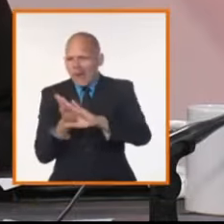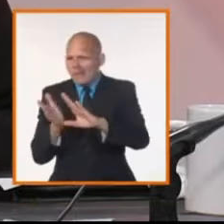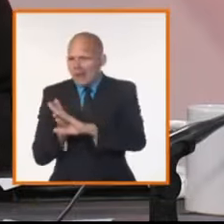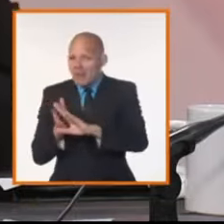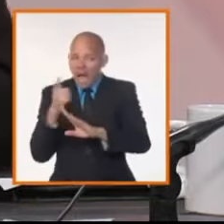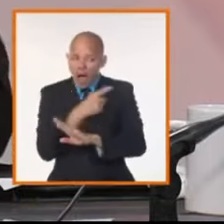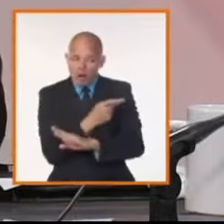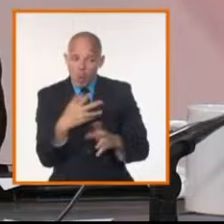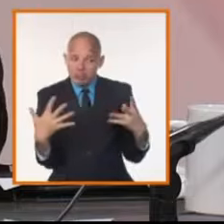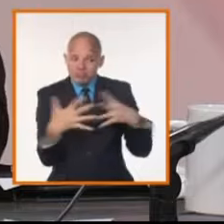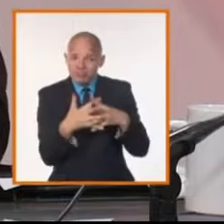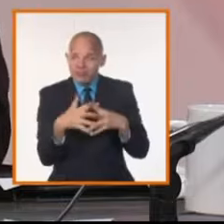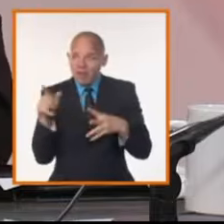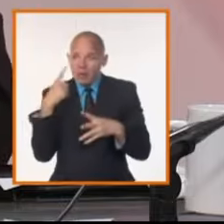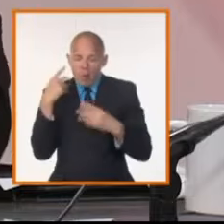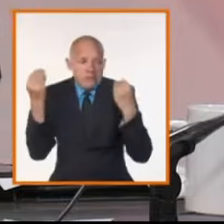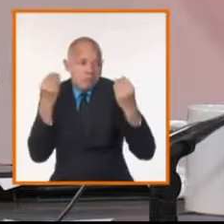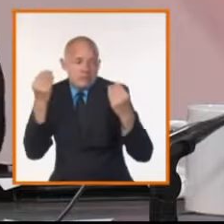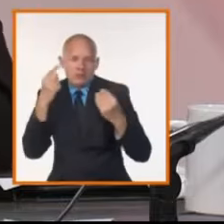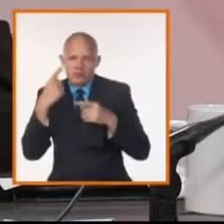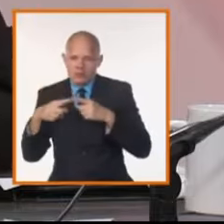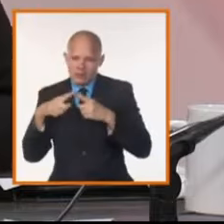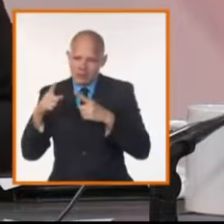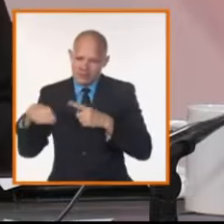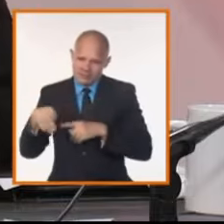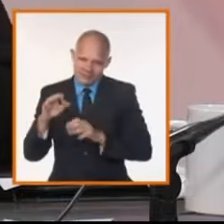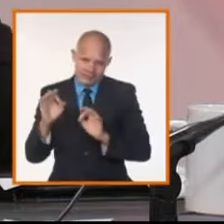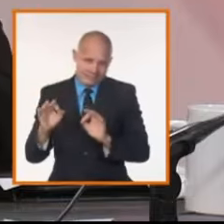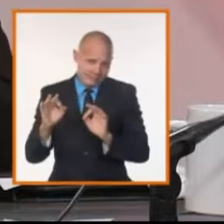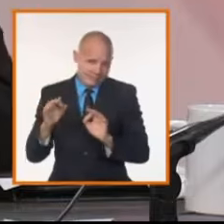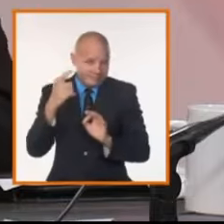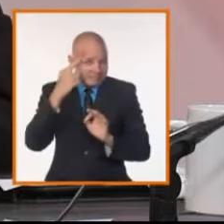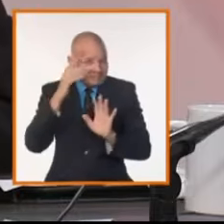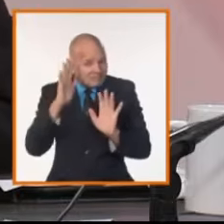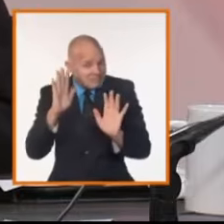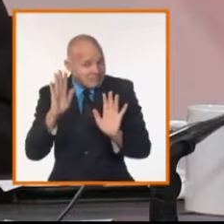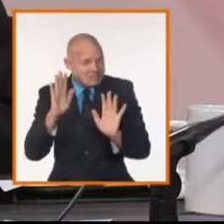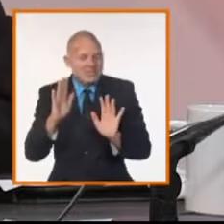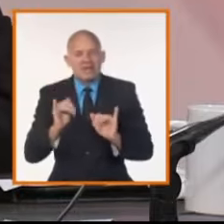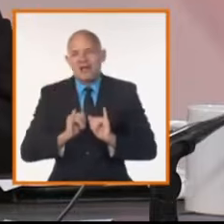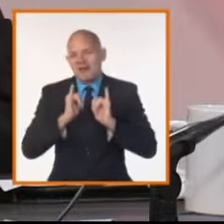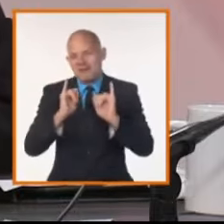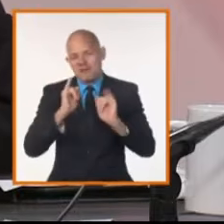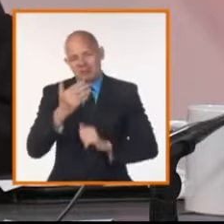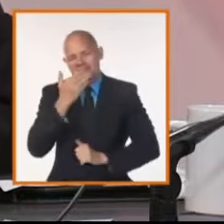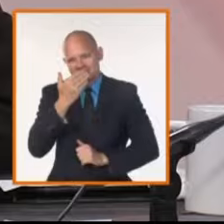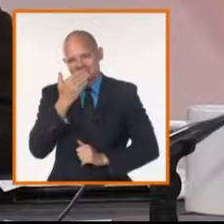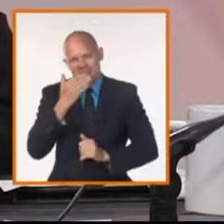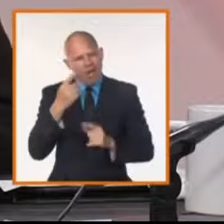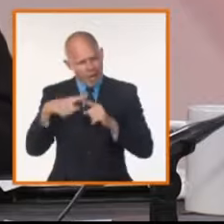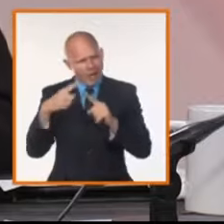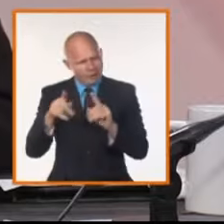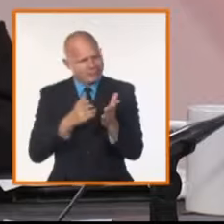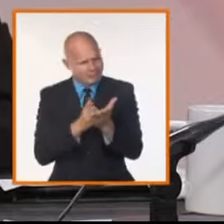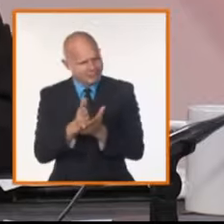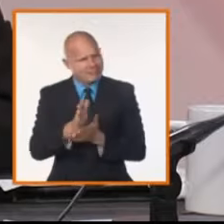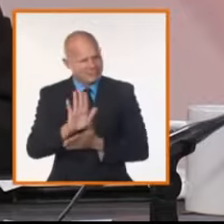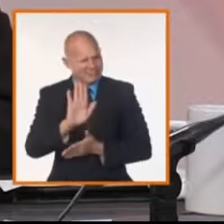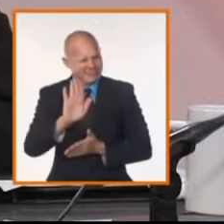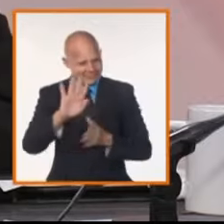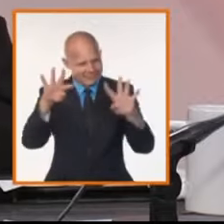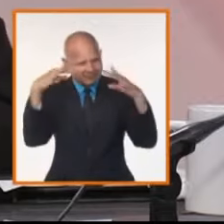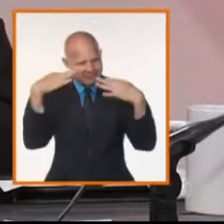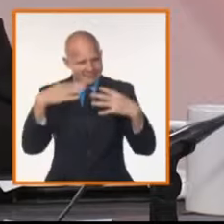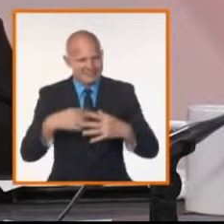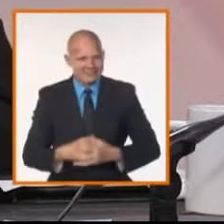encuentro entre estas dos potencias que son China y Rusia una noticia del día hay más todavía en nuestra mesa redonda